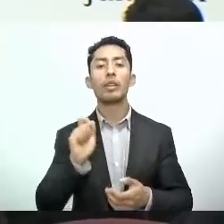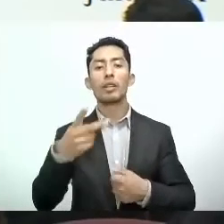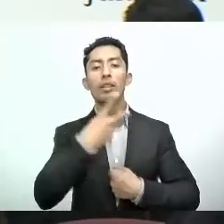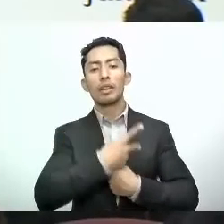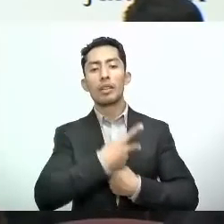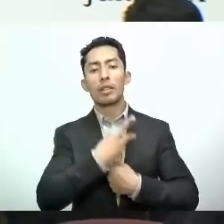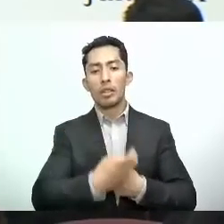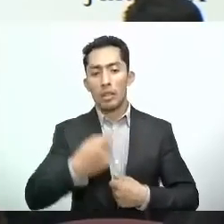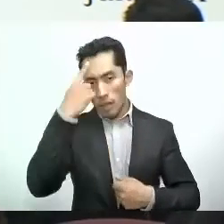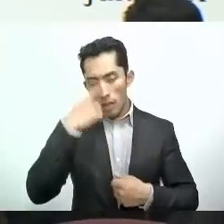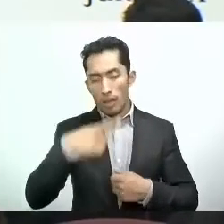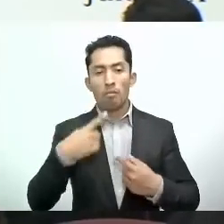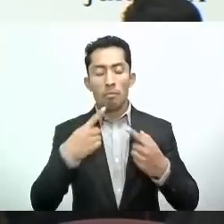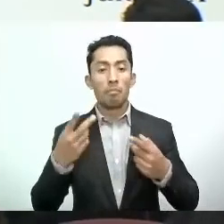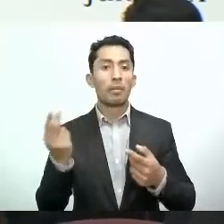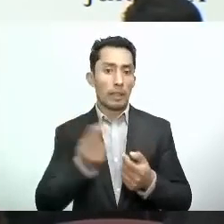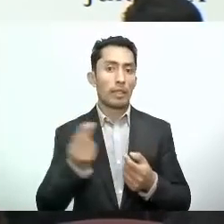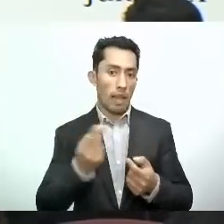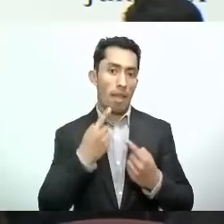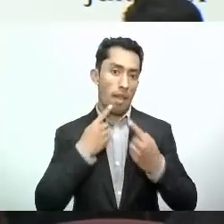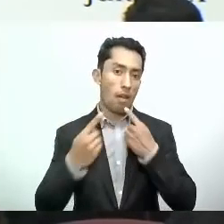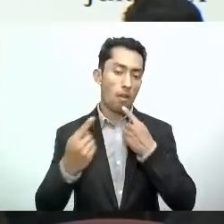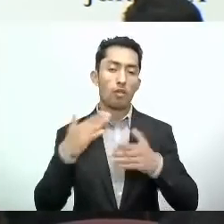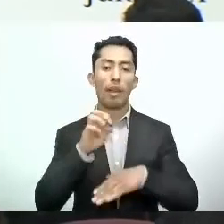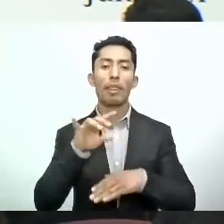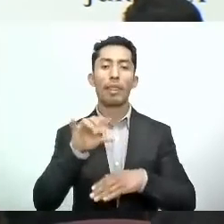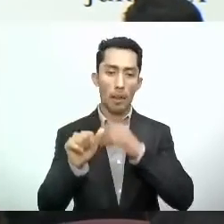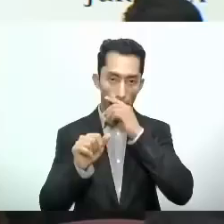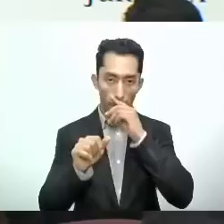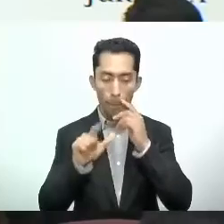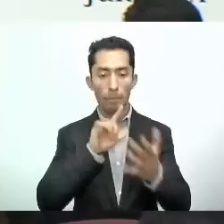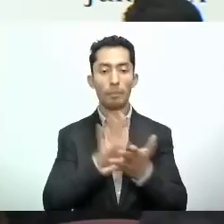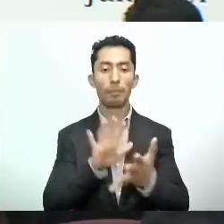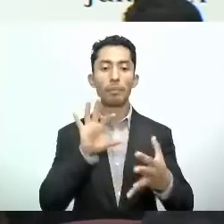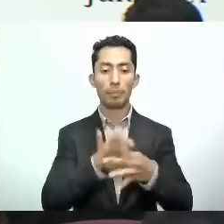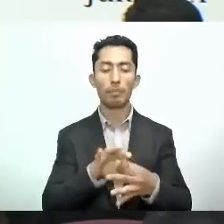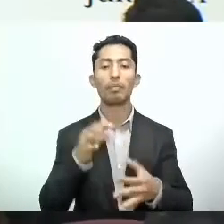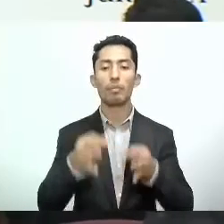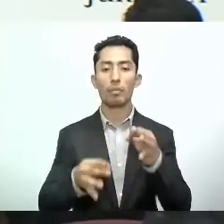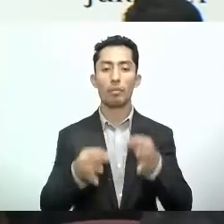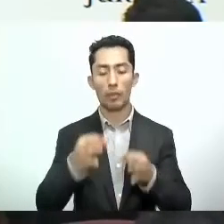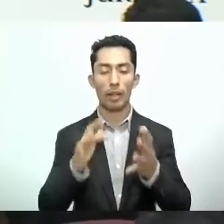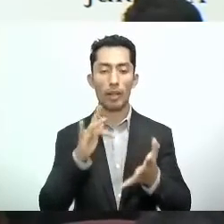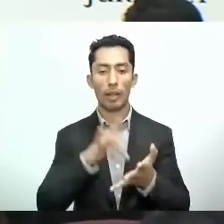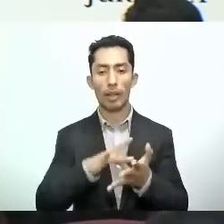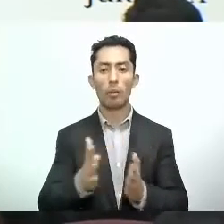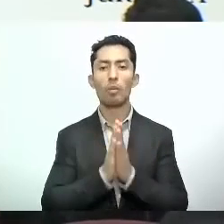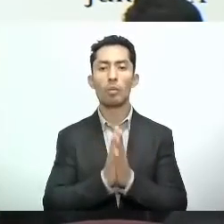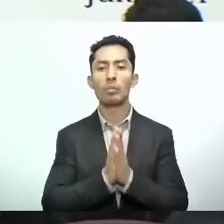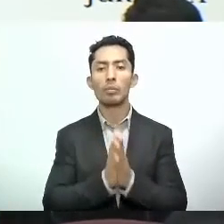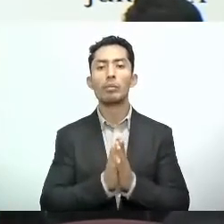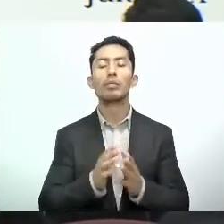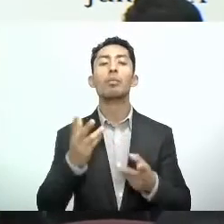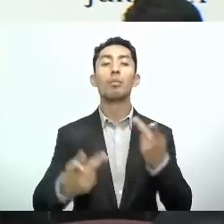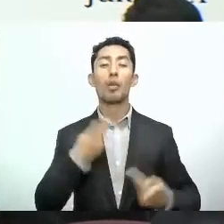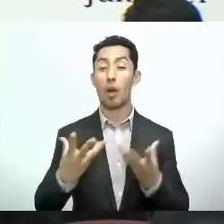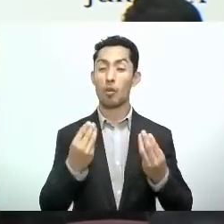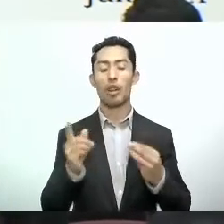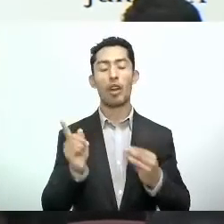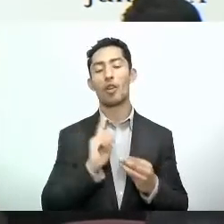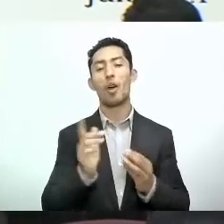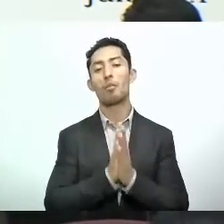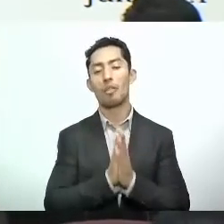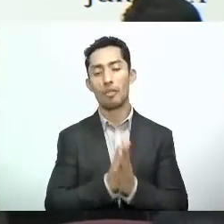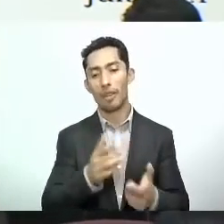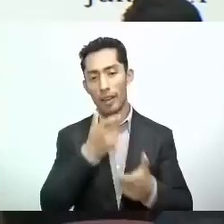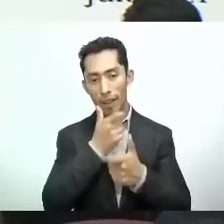estas necesarias discusiones sobre ética y legitimidad judicial. Por favor, no hagan tantas preguntas.